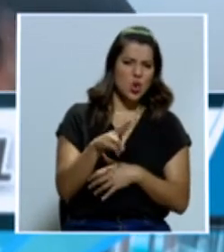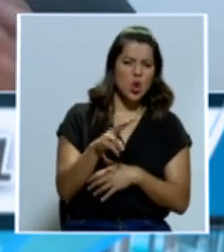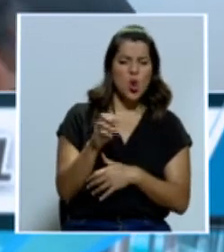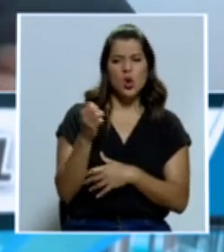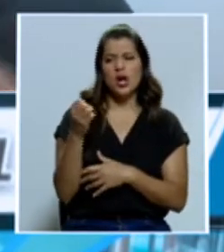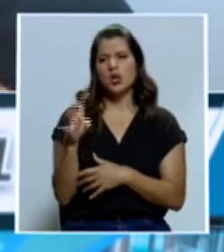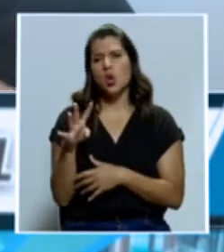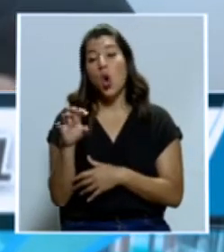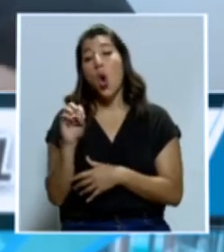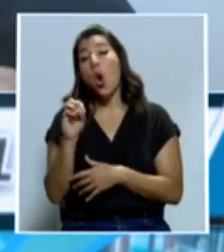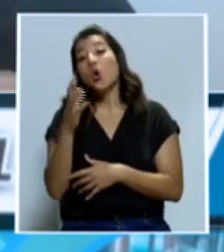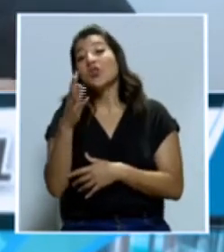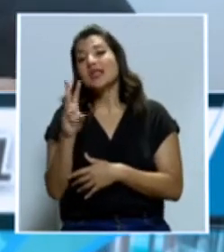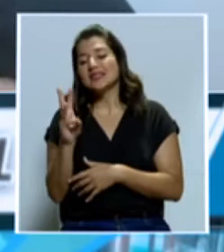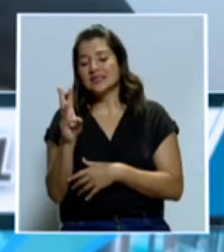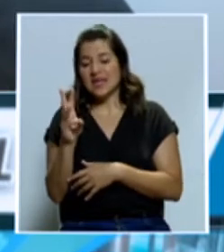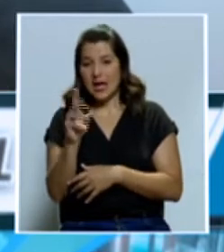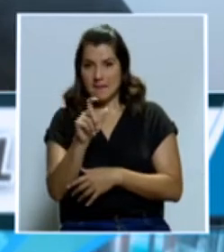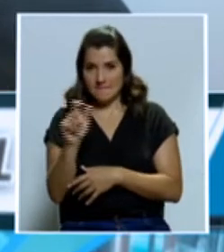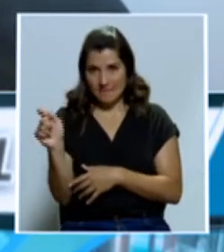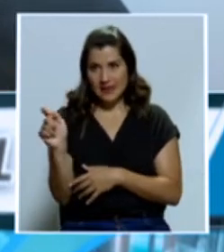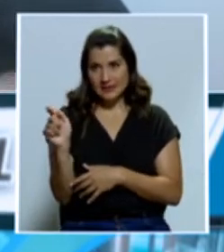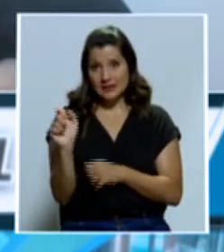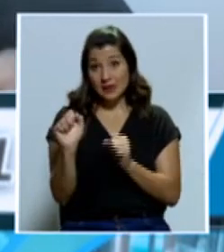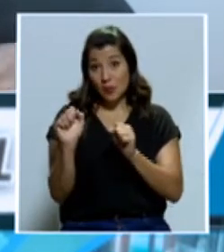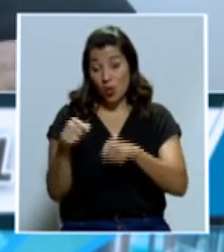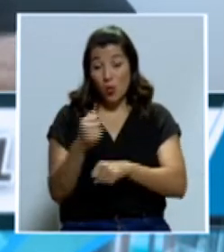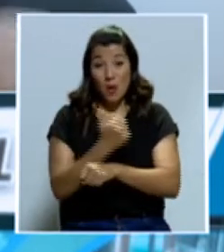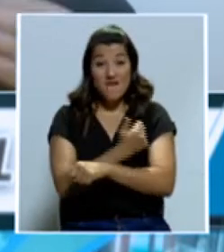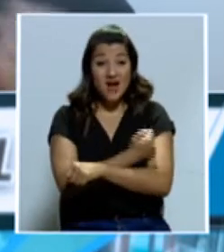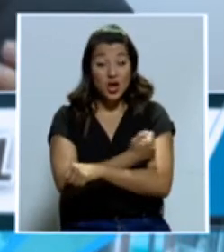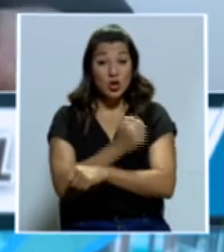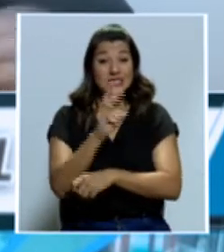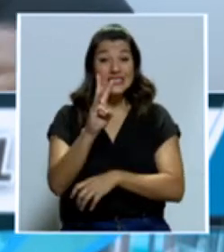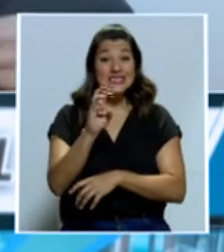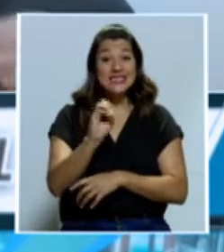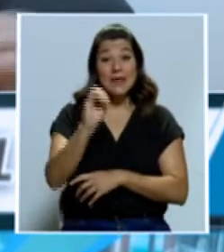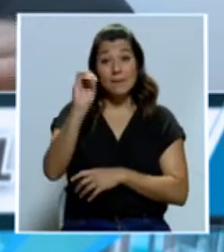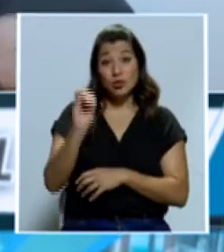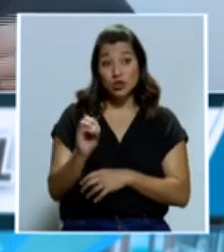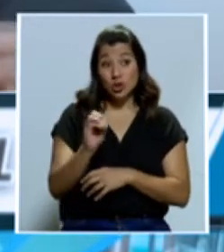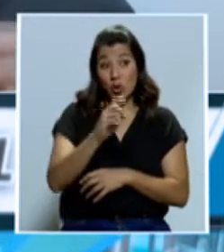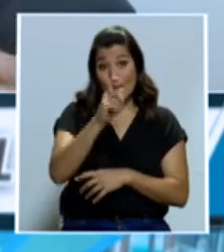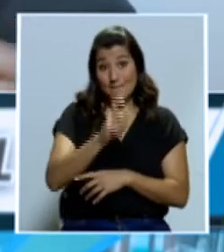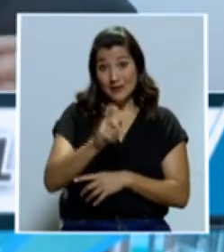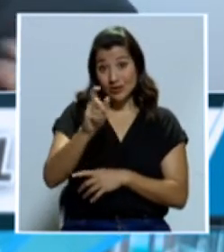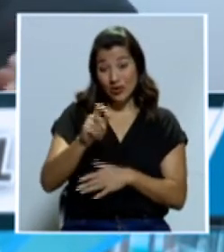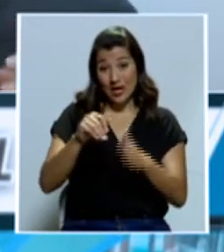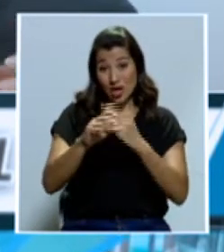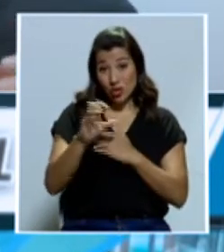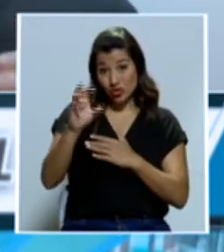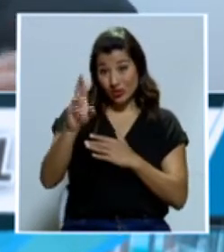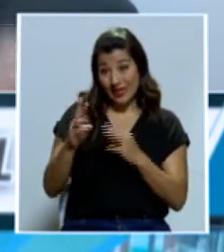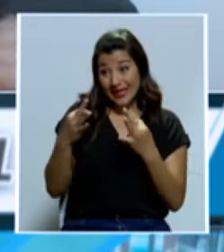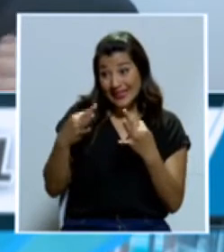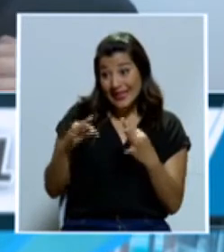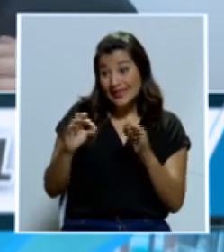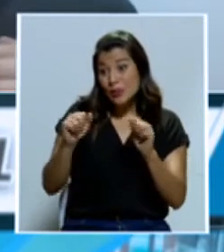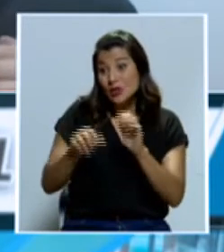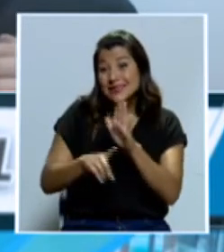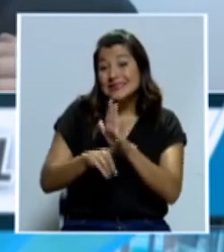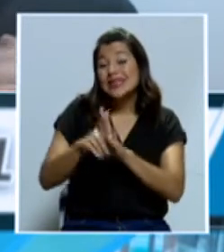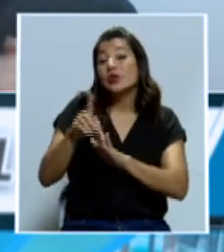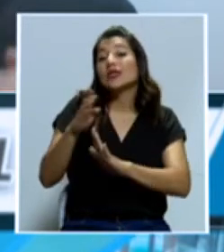a cerca de ese 60% de la población, tratar de asegurar una inmunidad del rebaño, pero